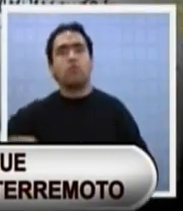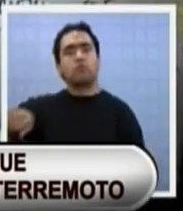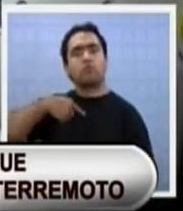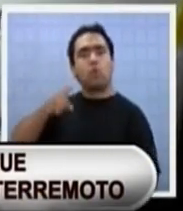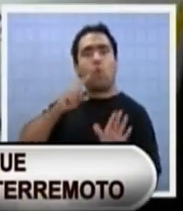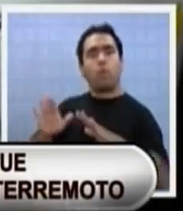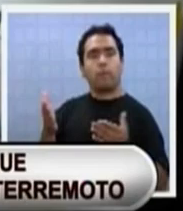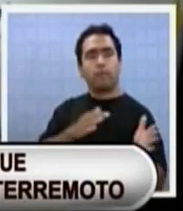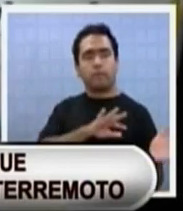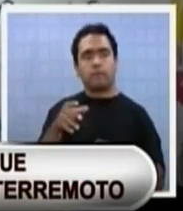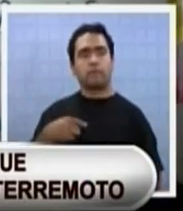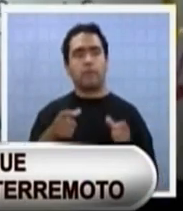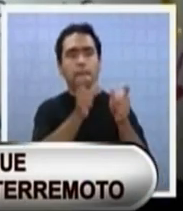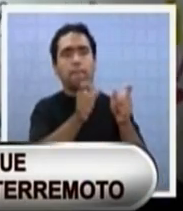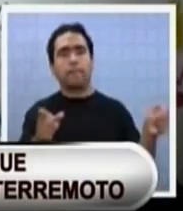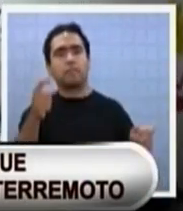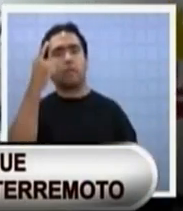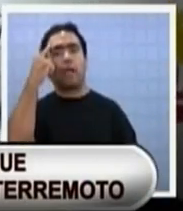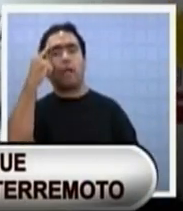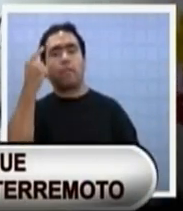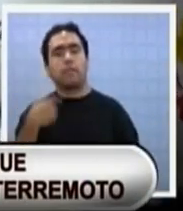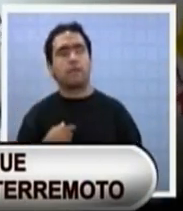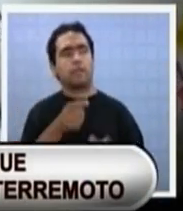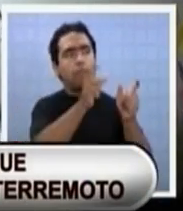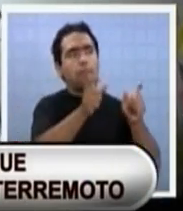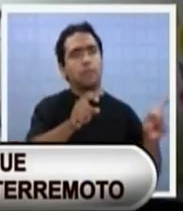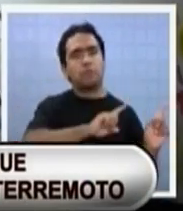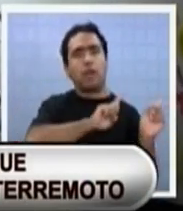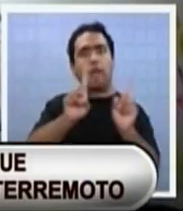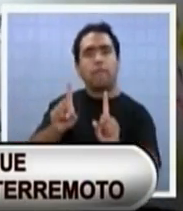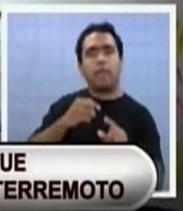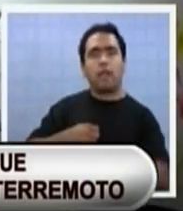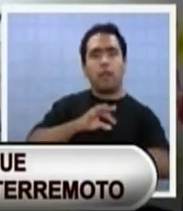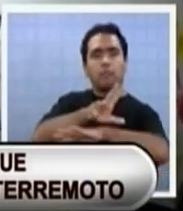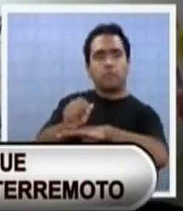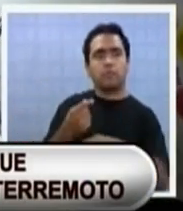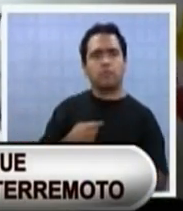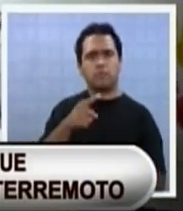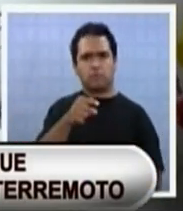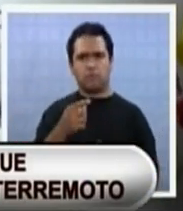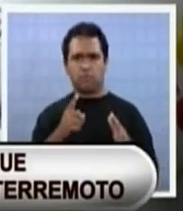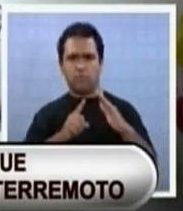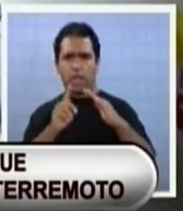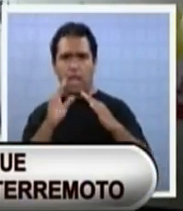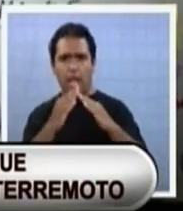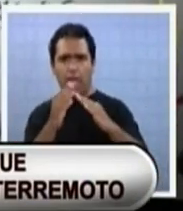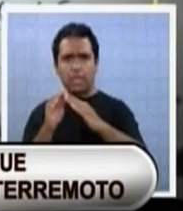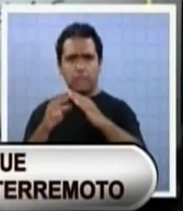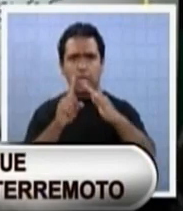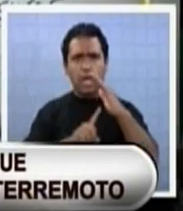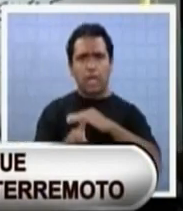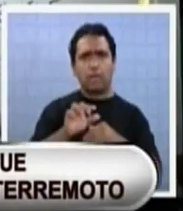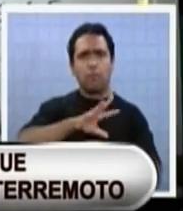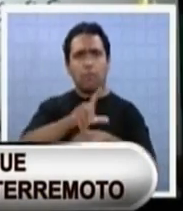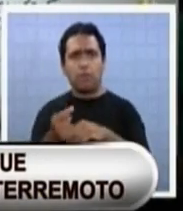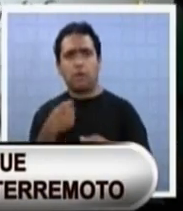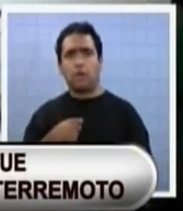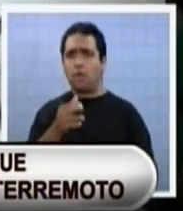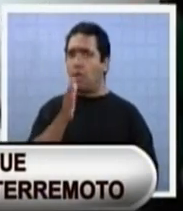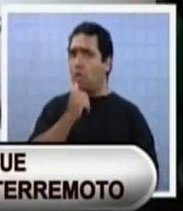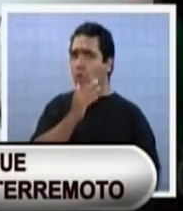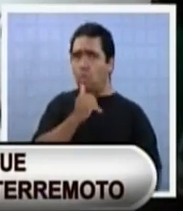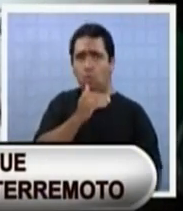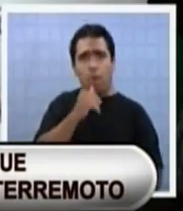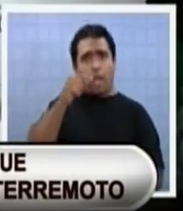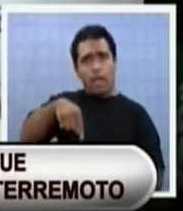La gente piensa que puede llegar gente que le puede hacer daño, pero ellos mismos contaban que le han robado reiteradamente y no hay ningún campamento y